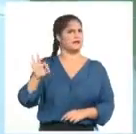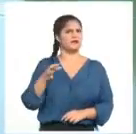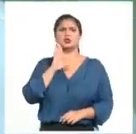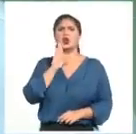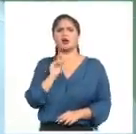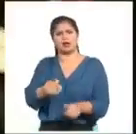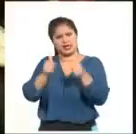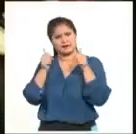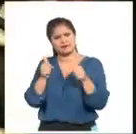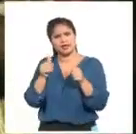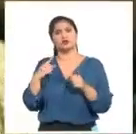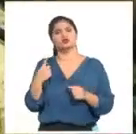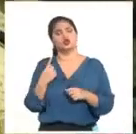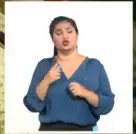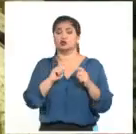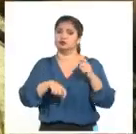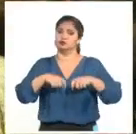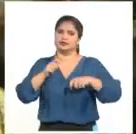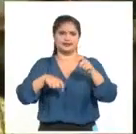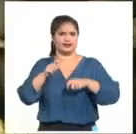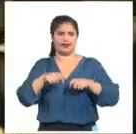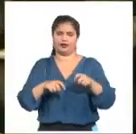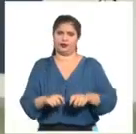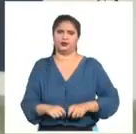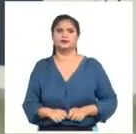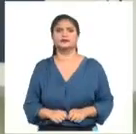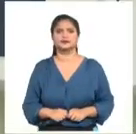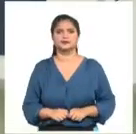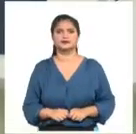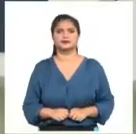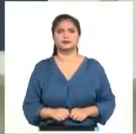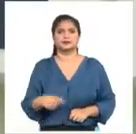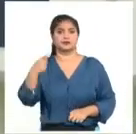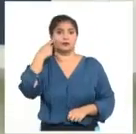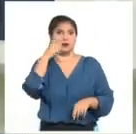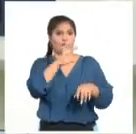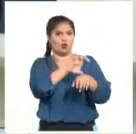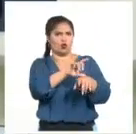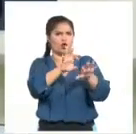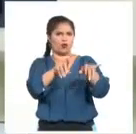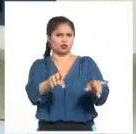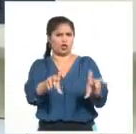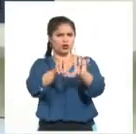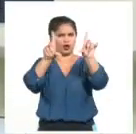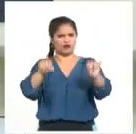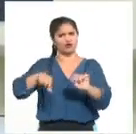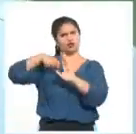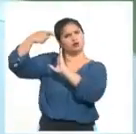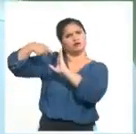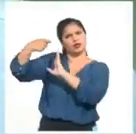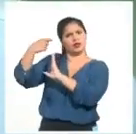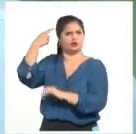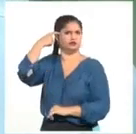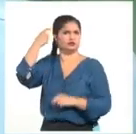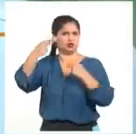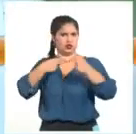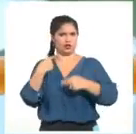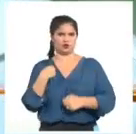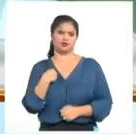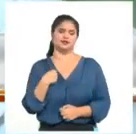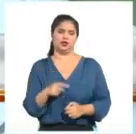Realizamos la cirugía guiada por el ultrasonido que nos permitió una buena ubicación de la lesión, punción, evacuación de la